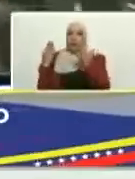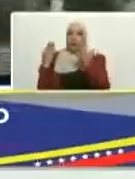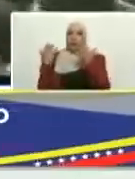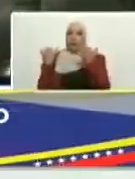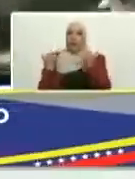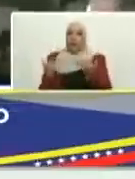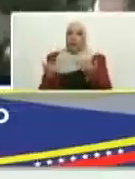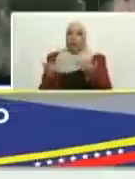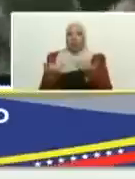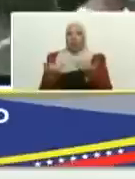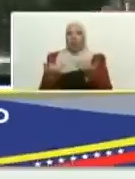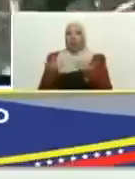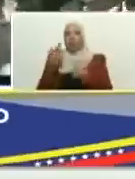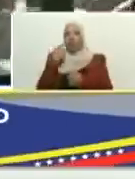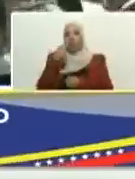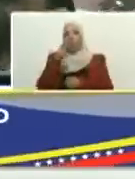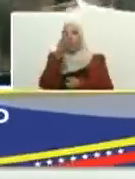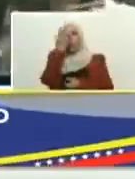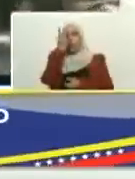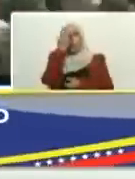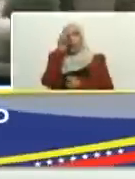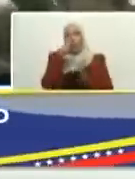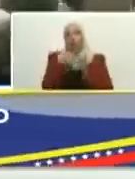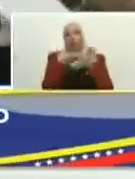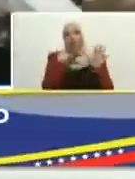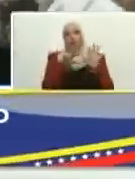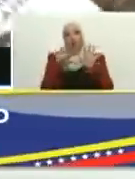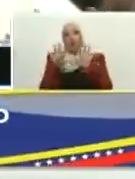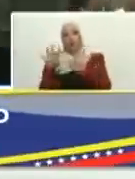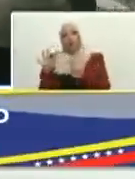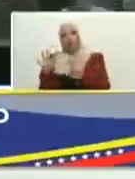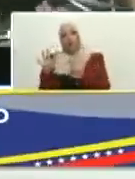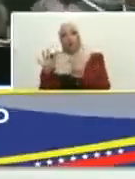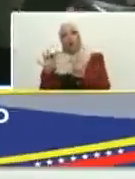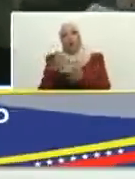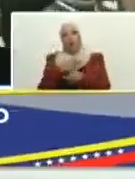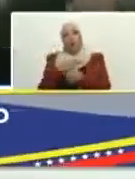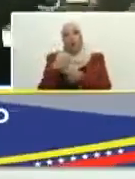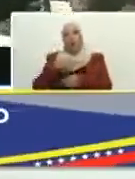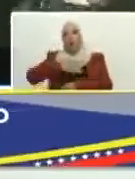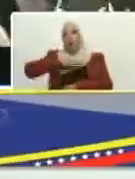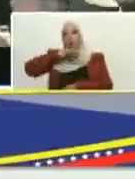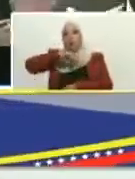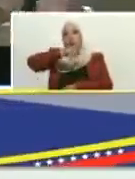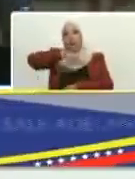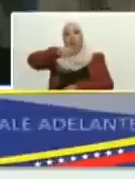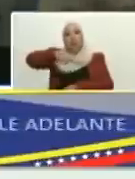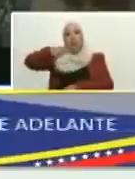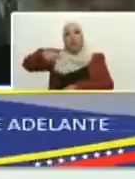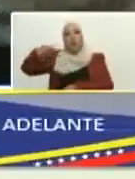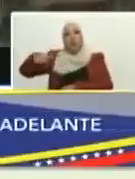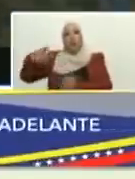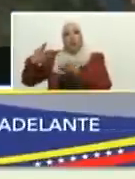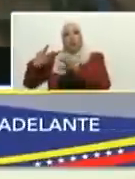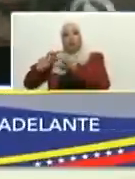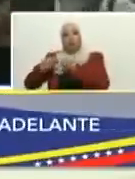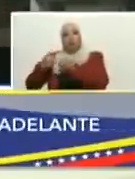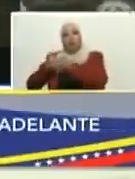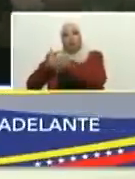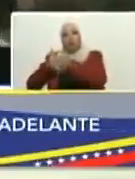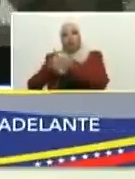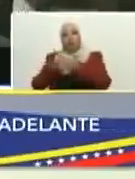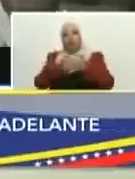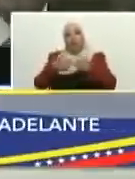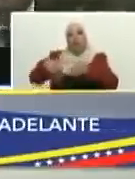precisamente aquel 2 de febrero de 1999, un río crecido de pueblo, que sigue crecido en las